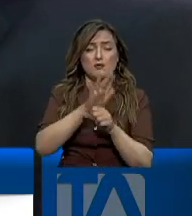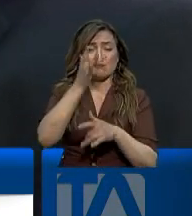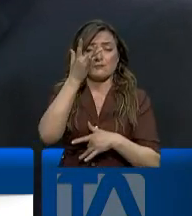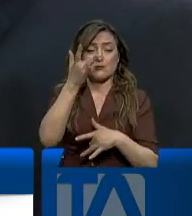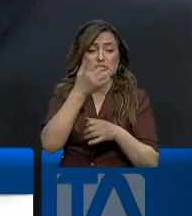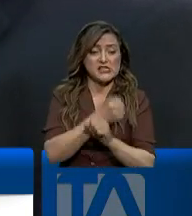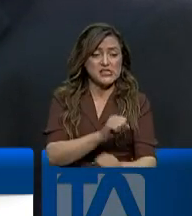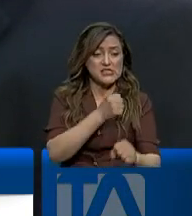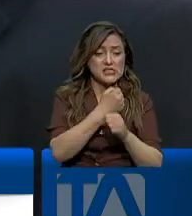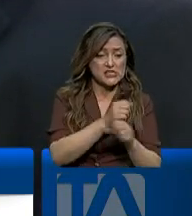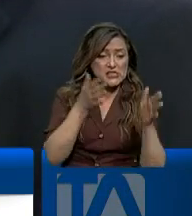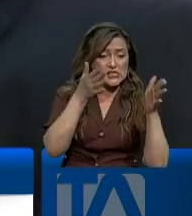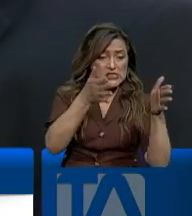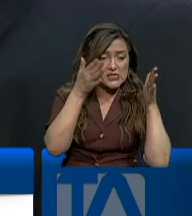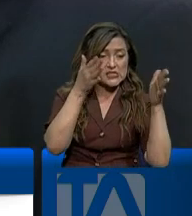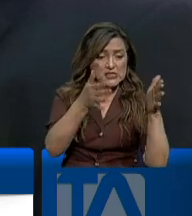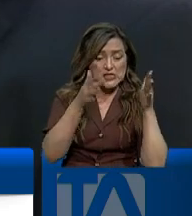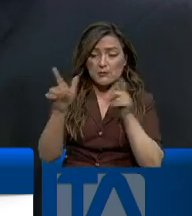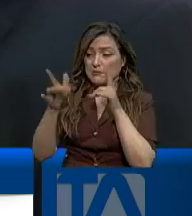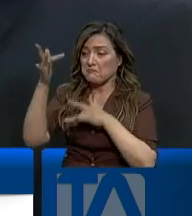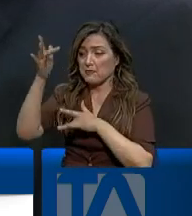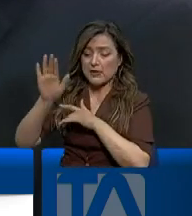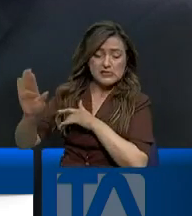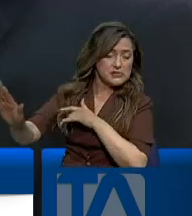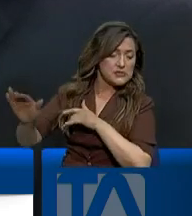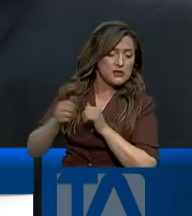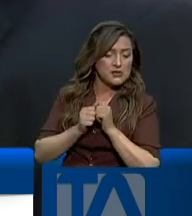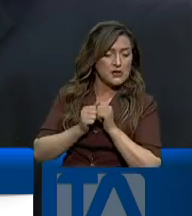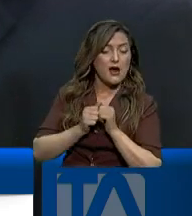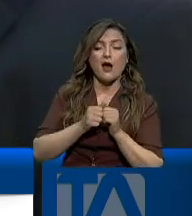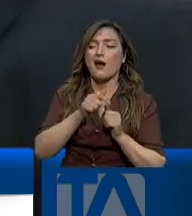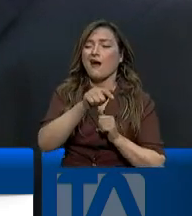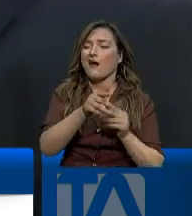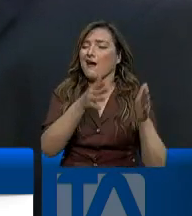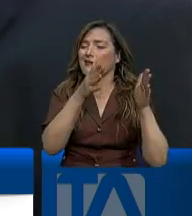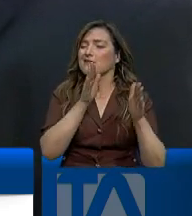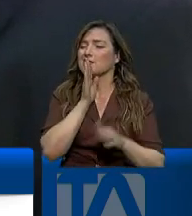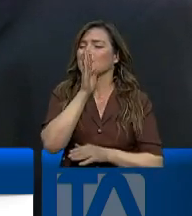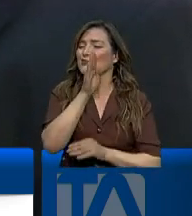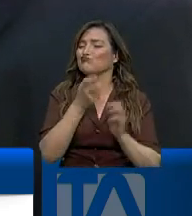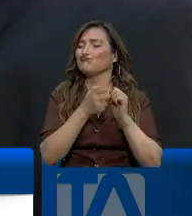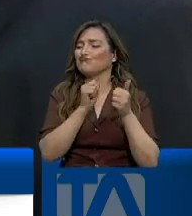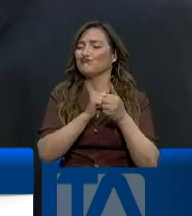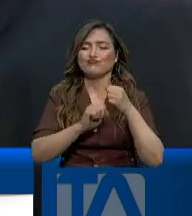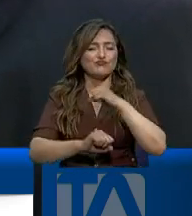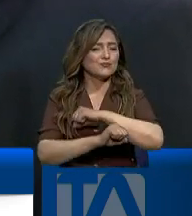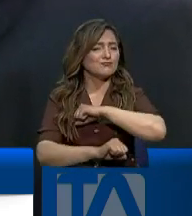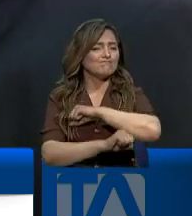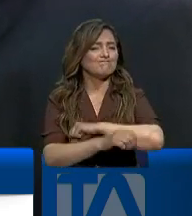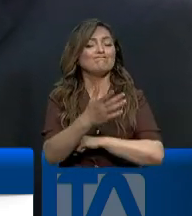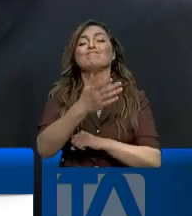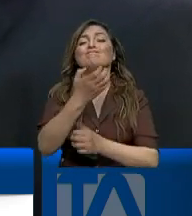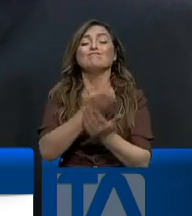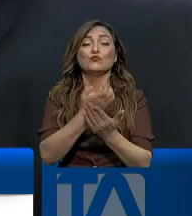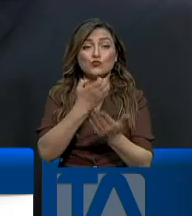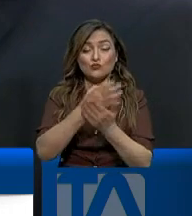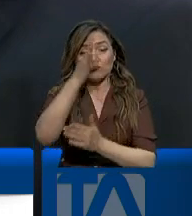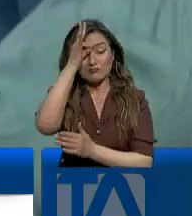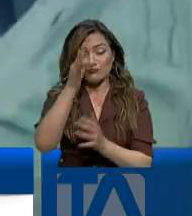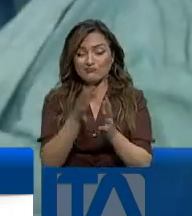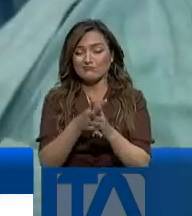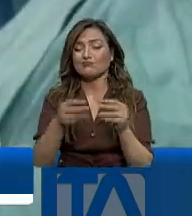comida y ese fue uno de los problemas fundamentales y que económicamente los hospitales están